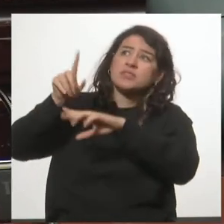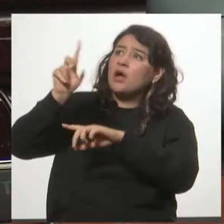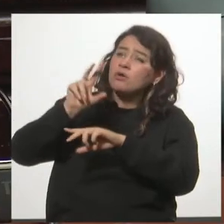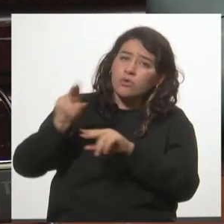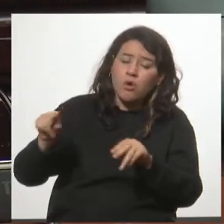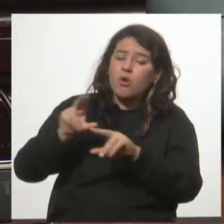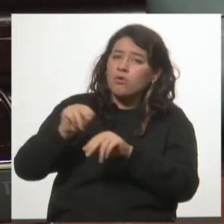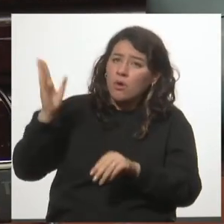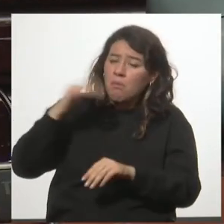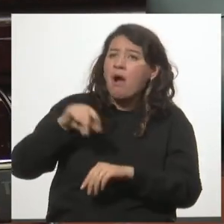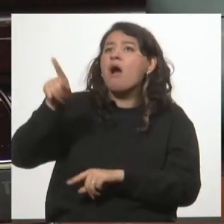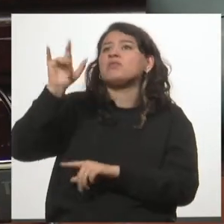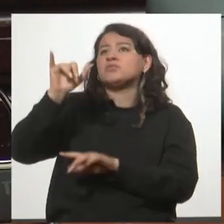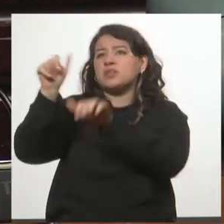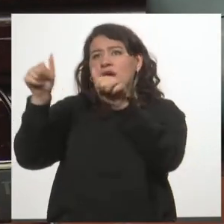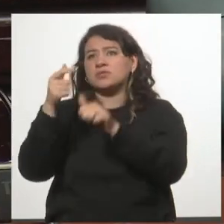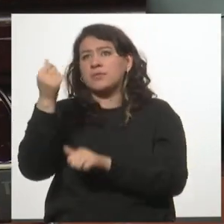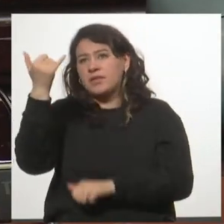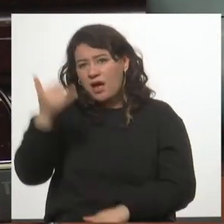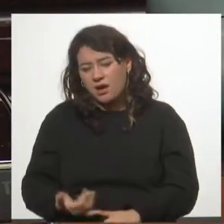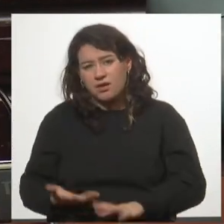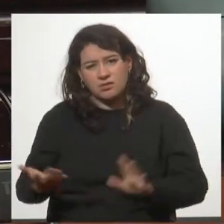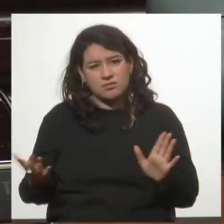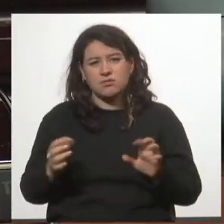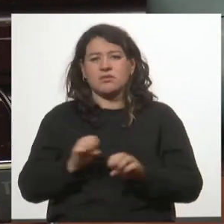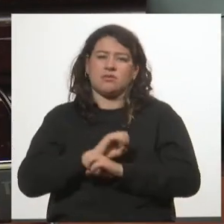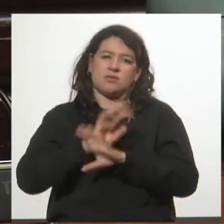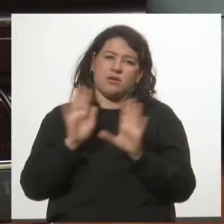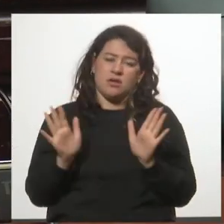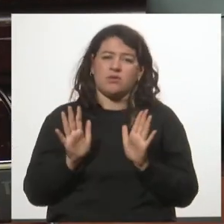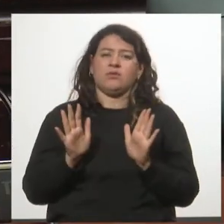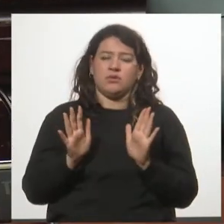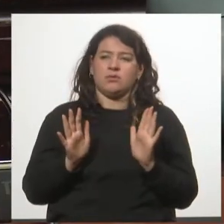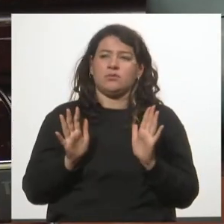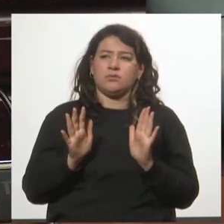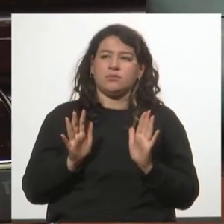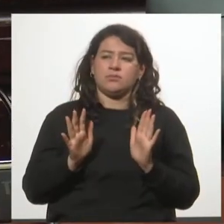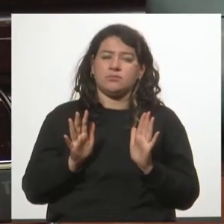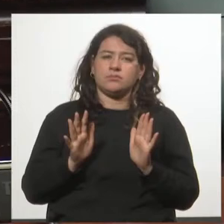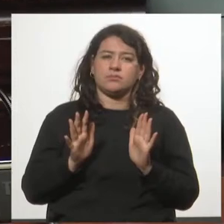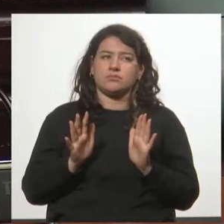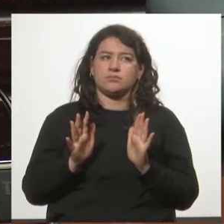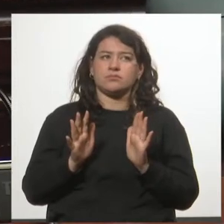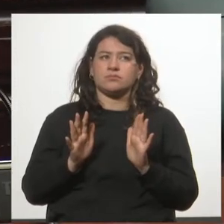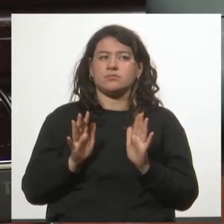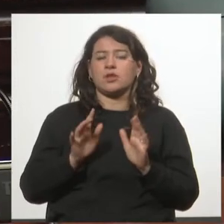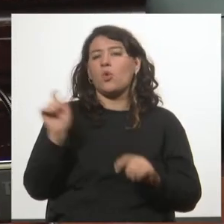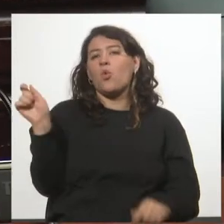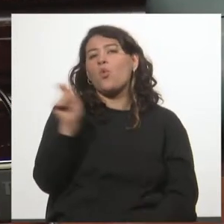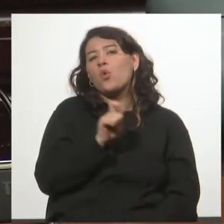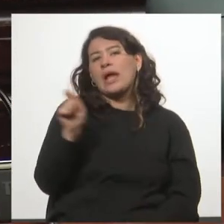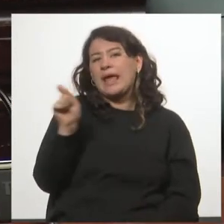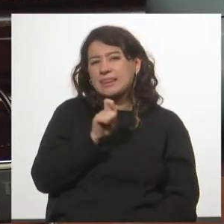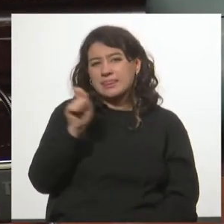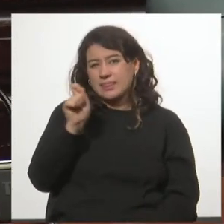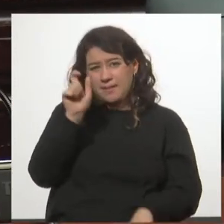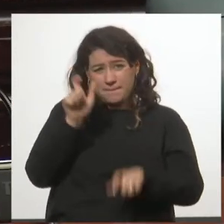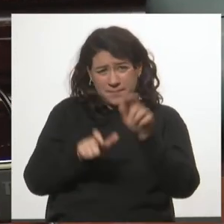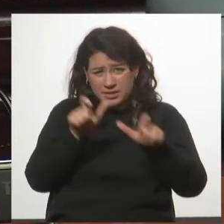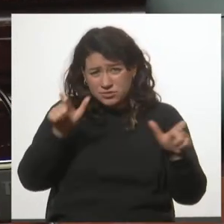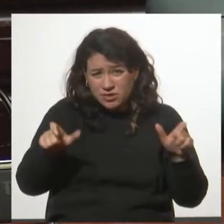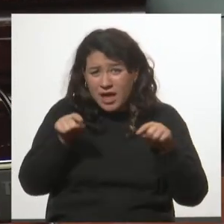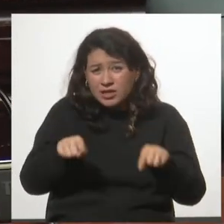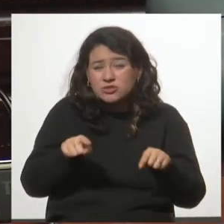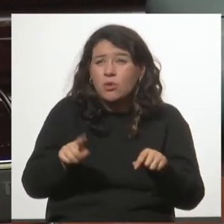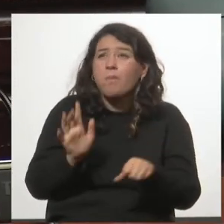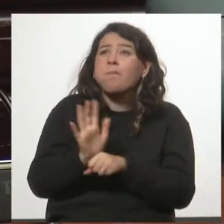vez queda claro que lo de lo urgente es la gente es una burla